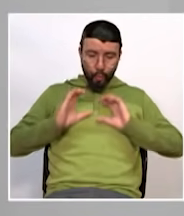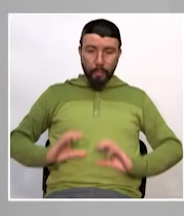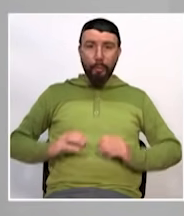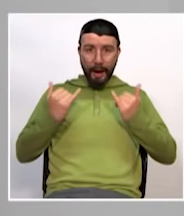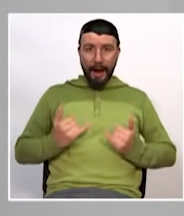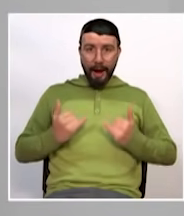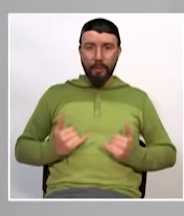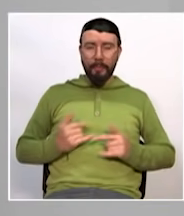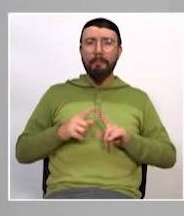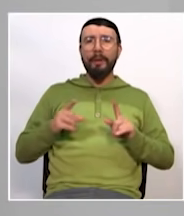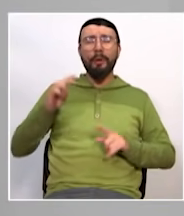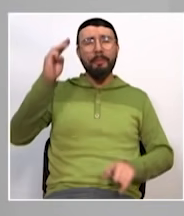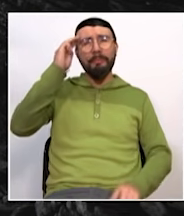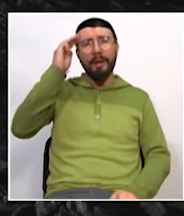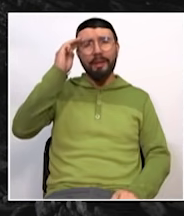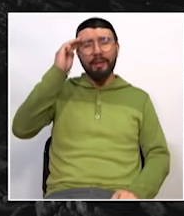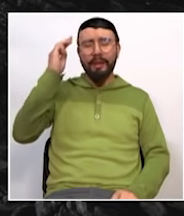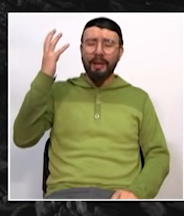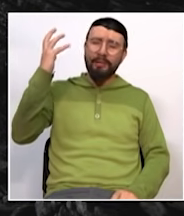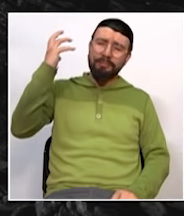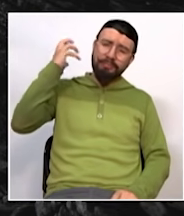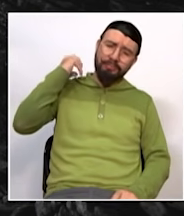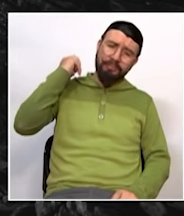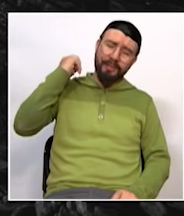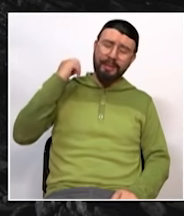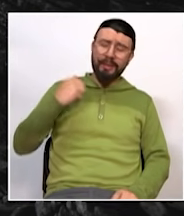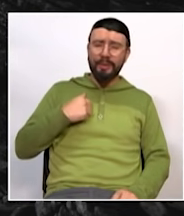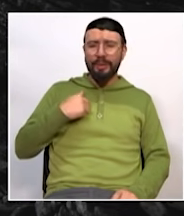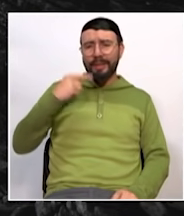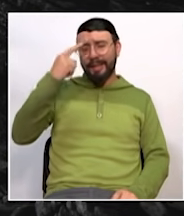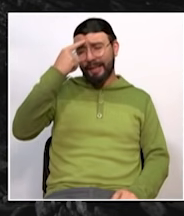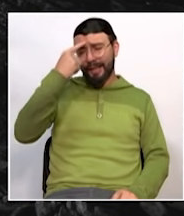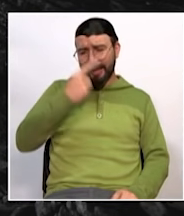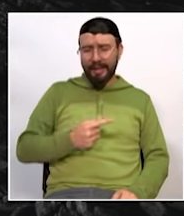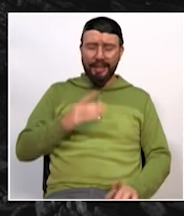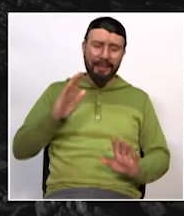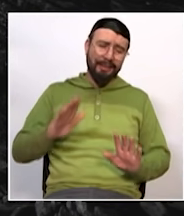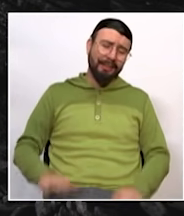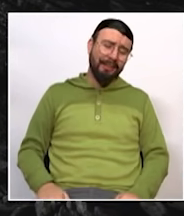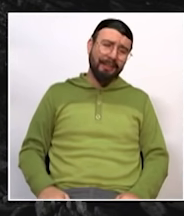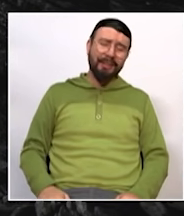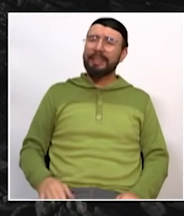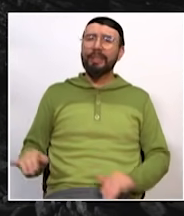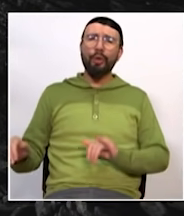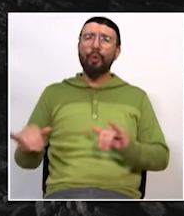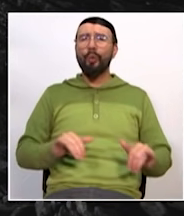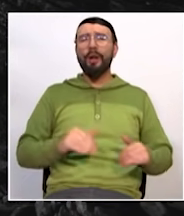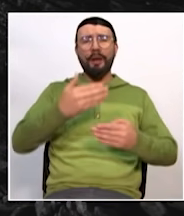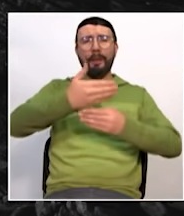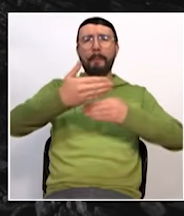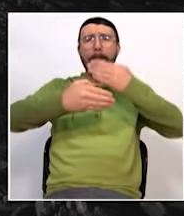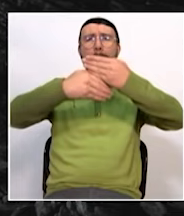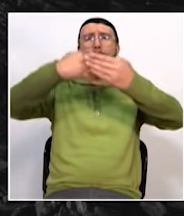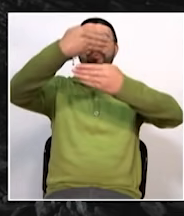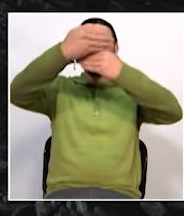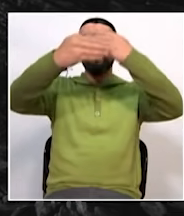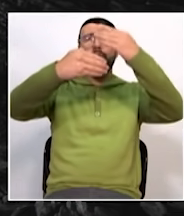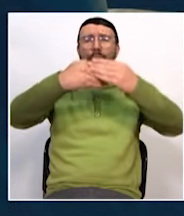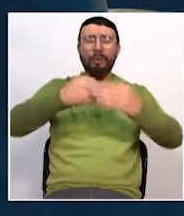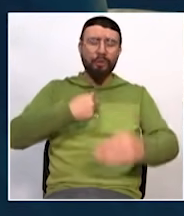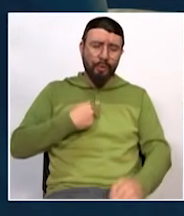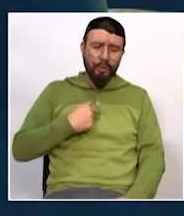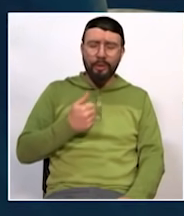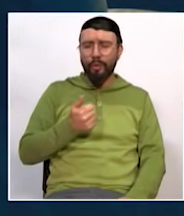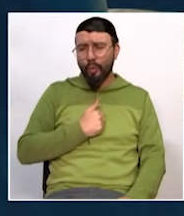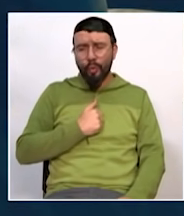el pasado en arrepentimientos tardíos como si estuviera sentada frente al de las lamentaciones con el mea culpa pero